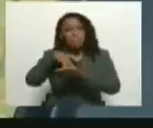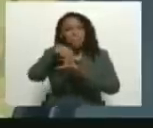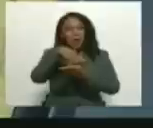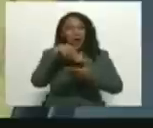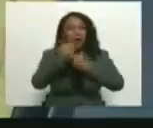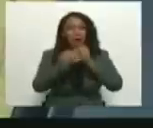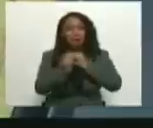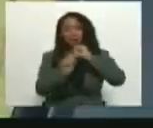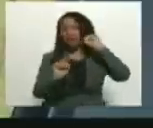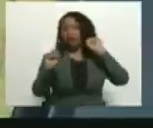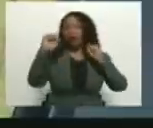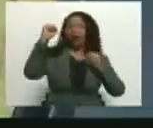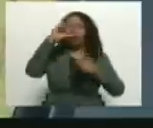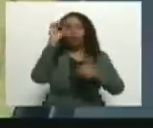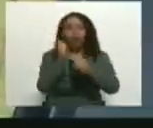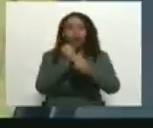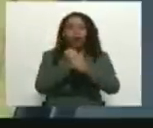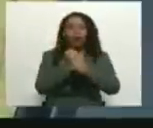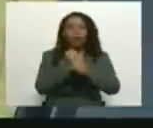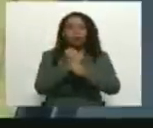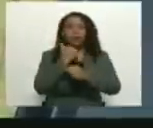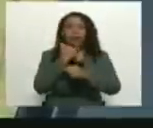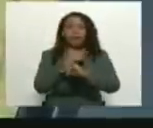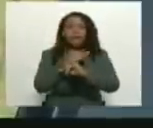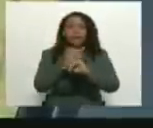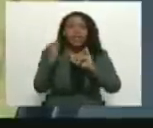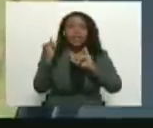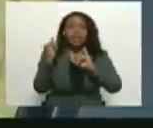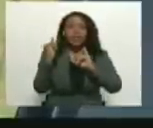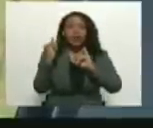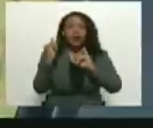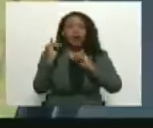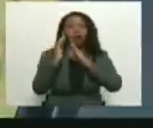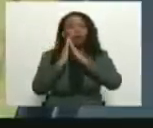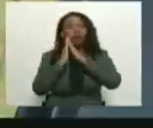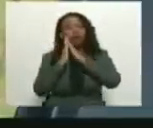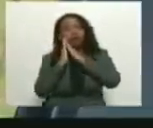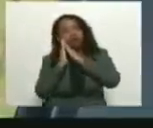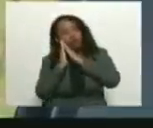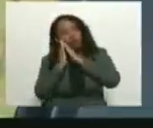bien. Y al final de la jornada, acostarse con la mente tranquila.